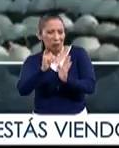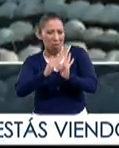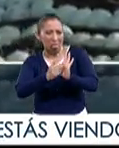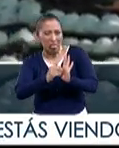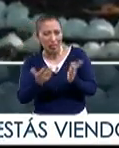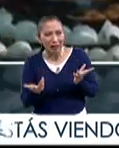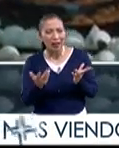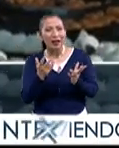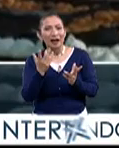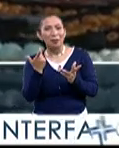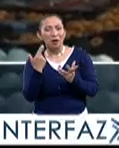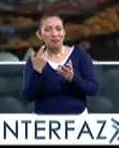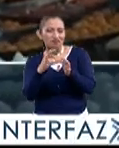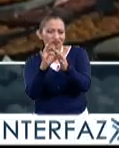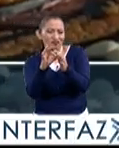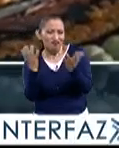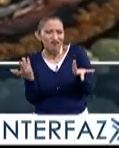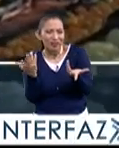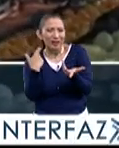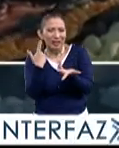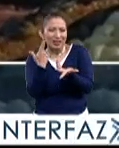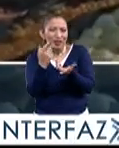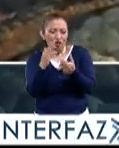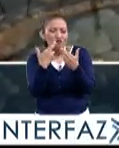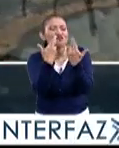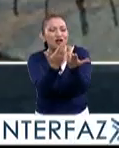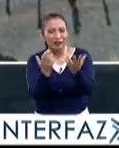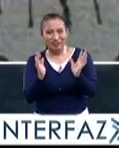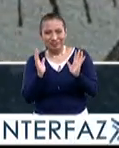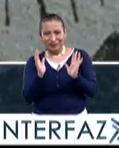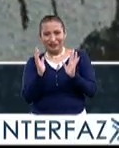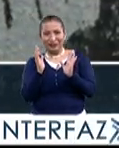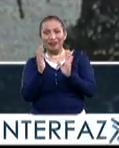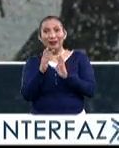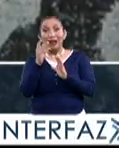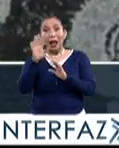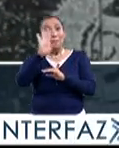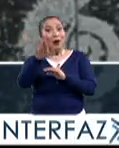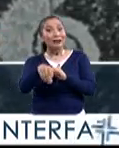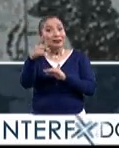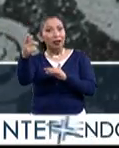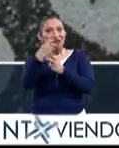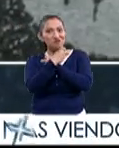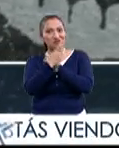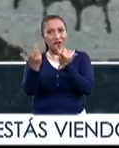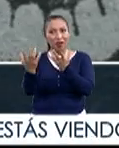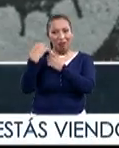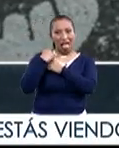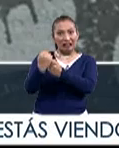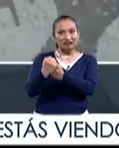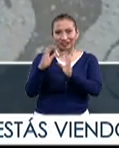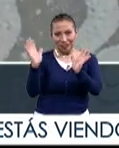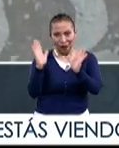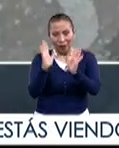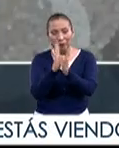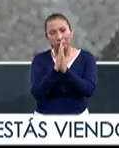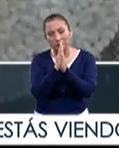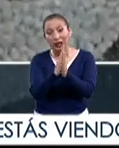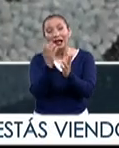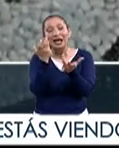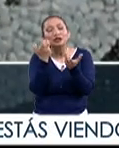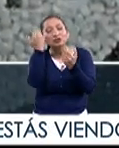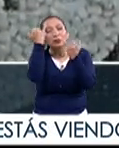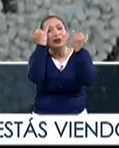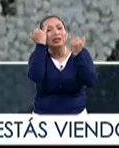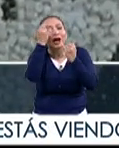vamos a hacer cuates, ¿no? Y entonces negociemos. Y entonces es una